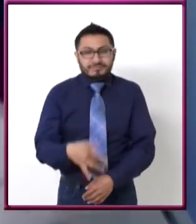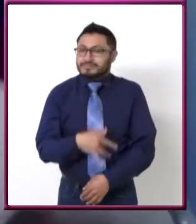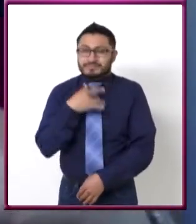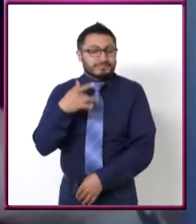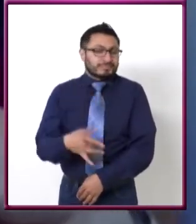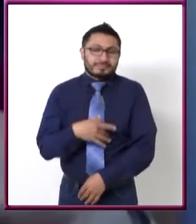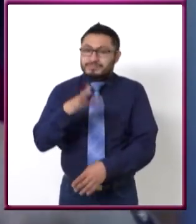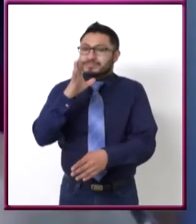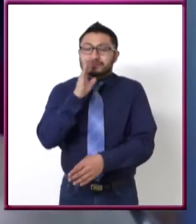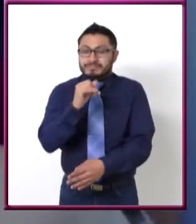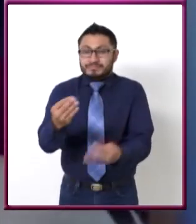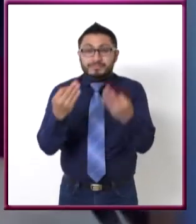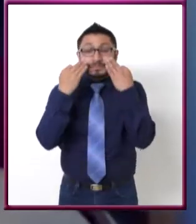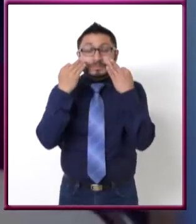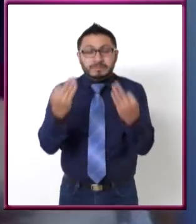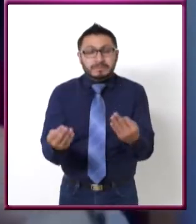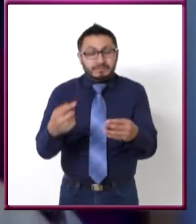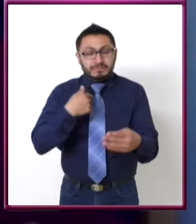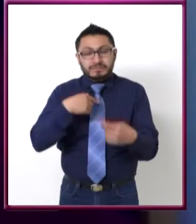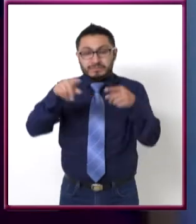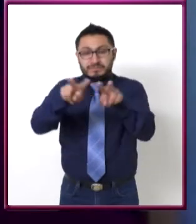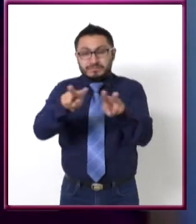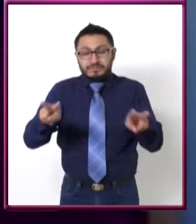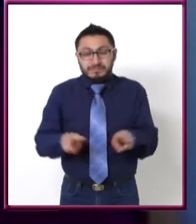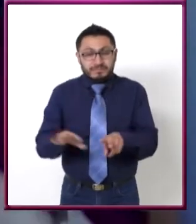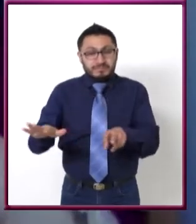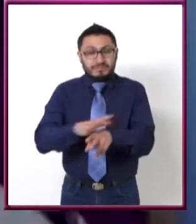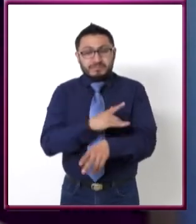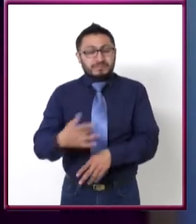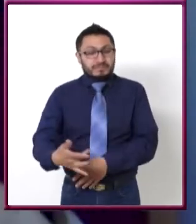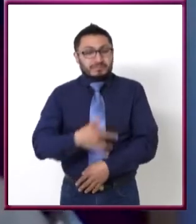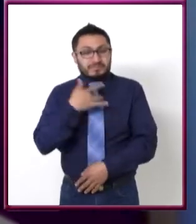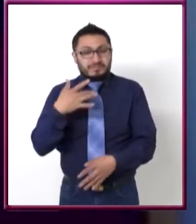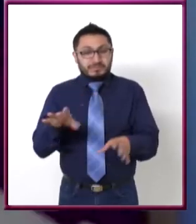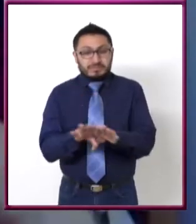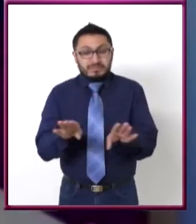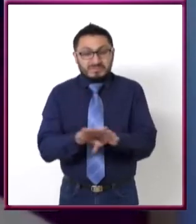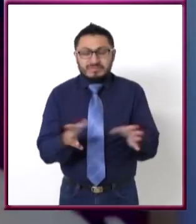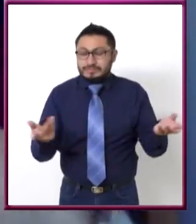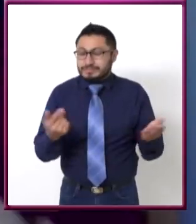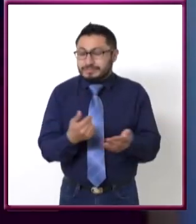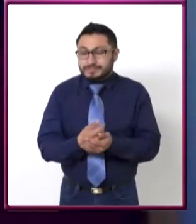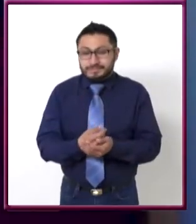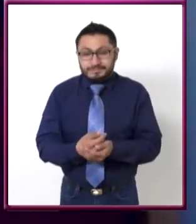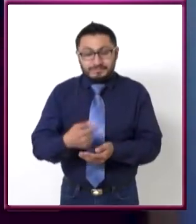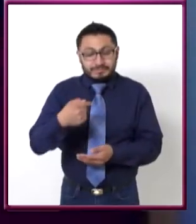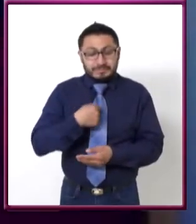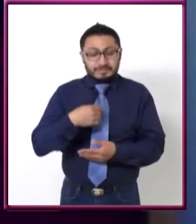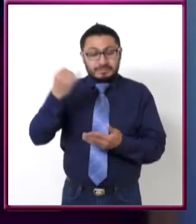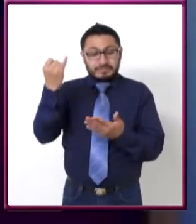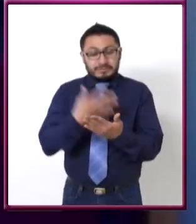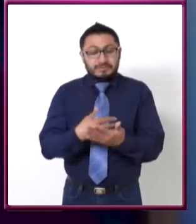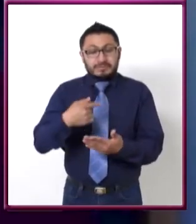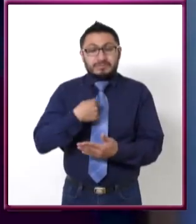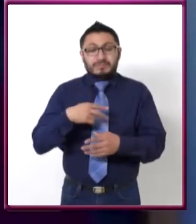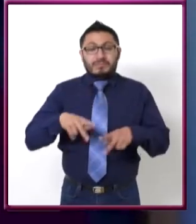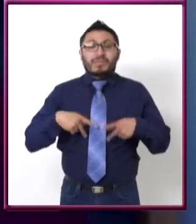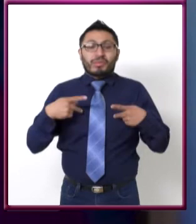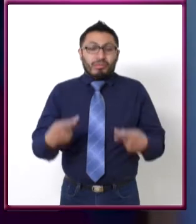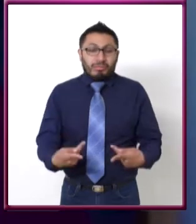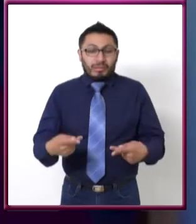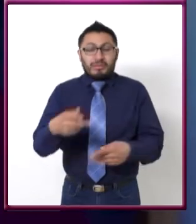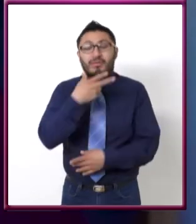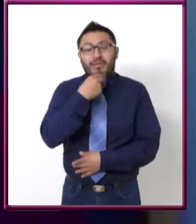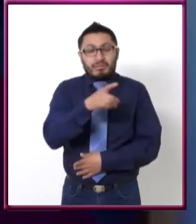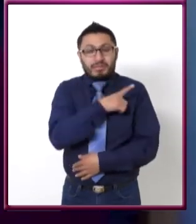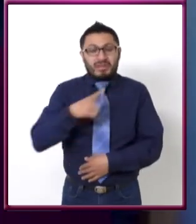emociones, yo no puedo mostrar debilidad ni vulnerabilidad, porque eso me hace tener la imagen de débil. Y